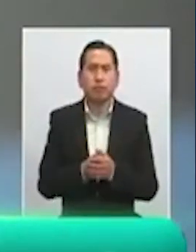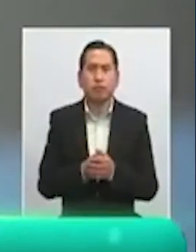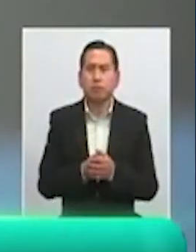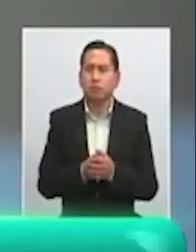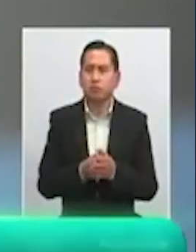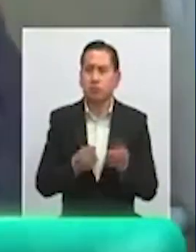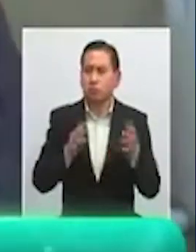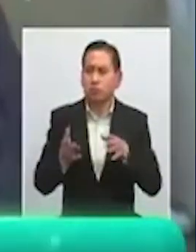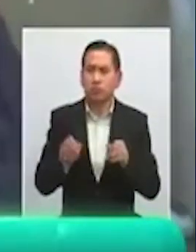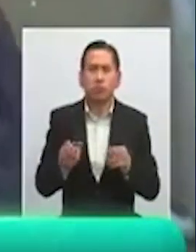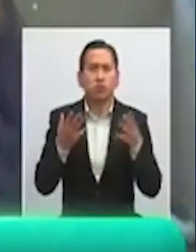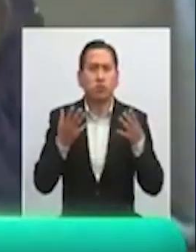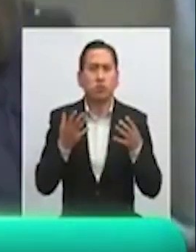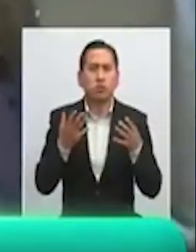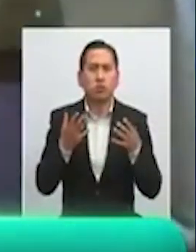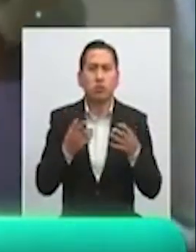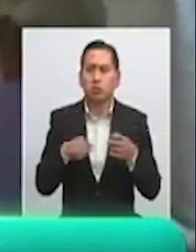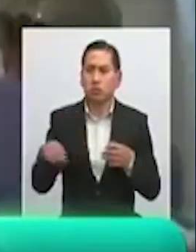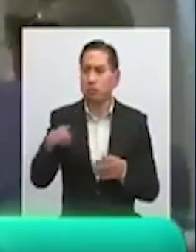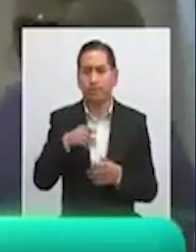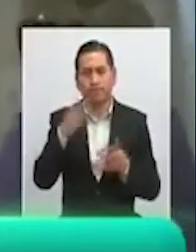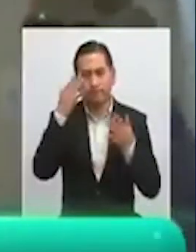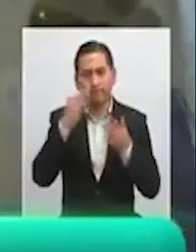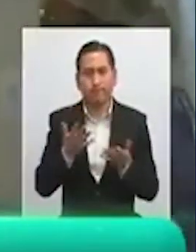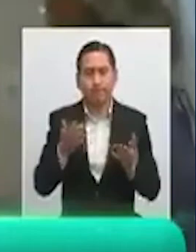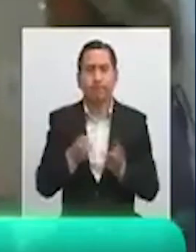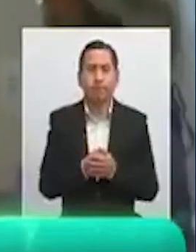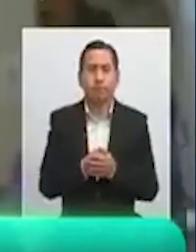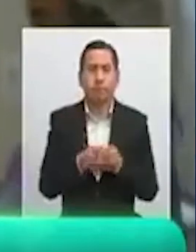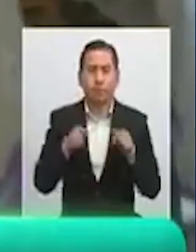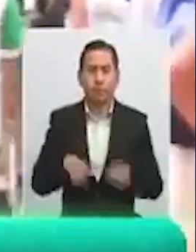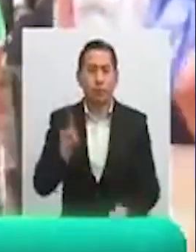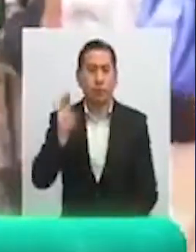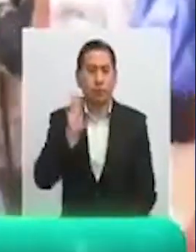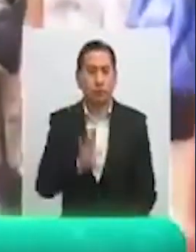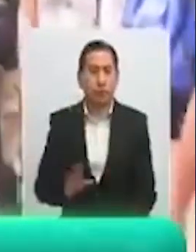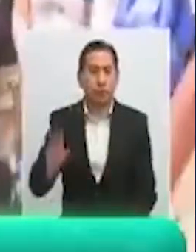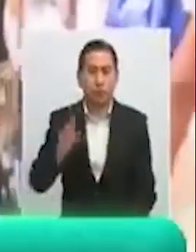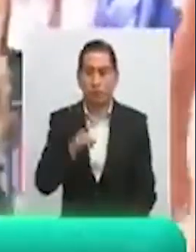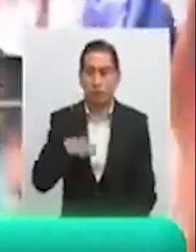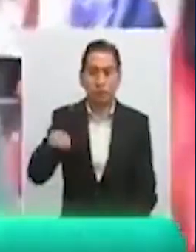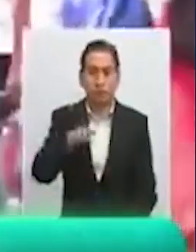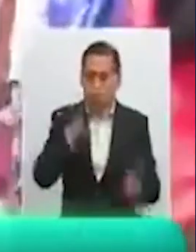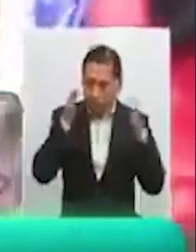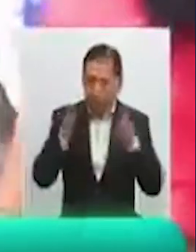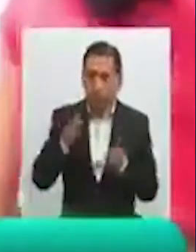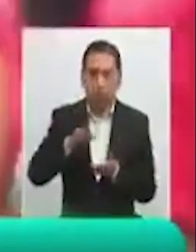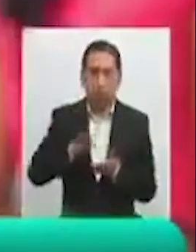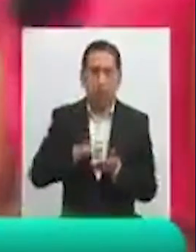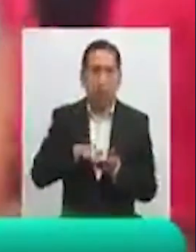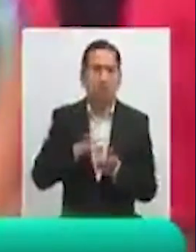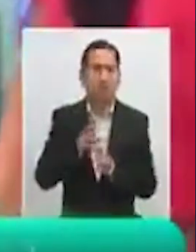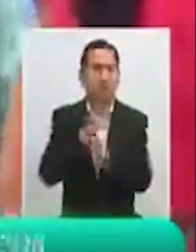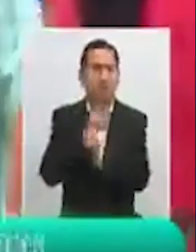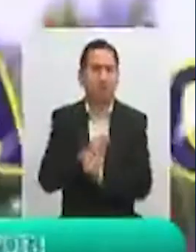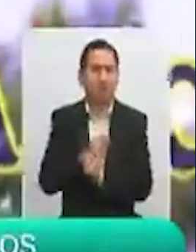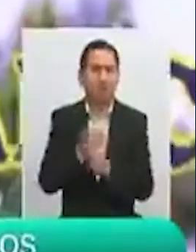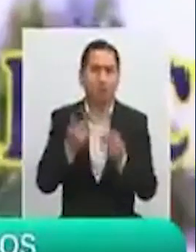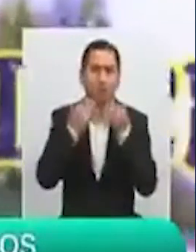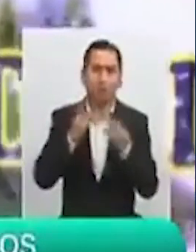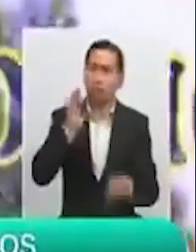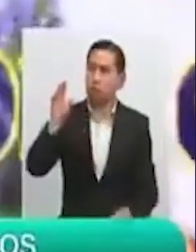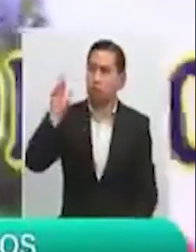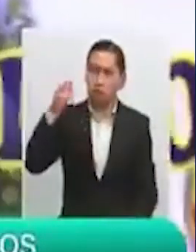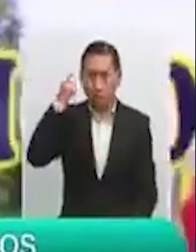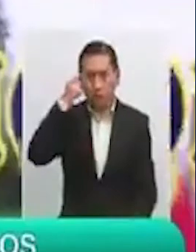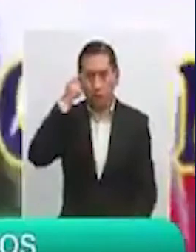de decesos, ha sido trágico. En nuestro país, la población optó por la medicina tradicional, que gracias al gobierno del